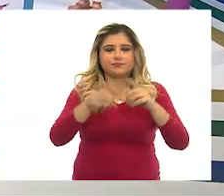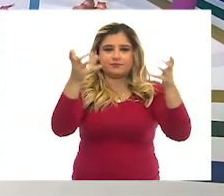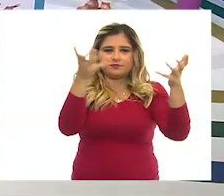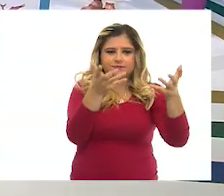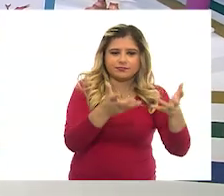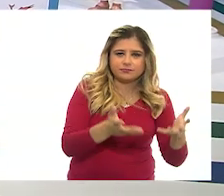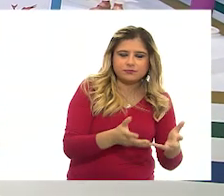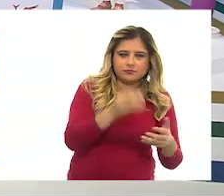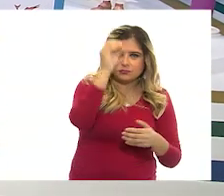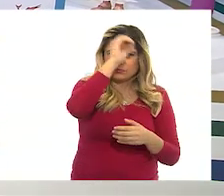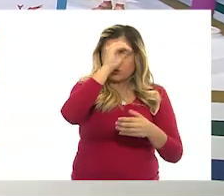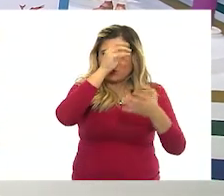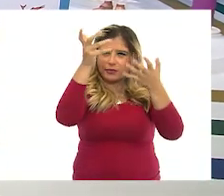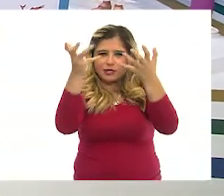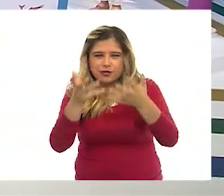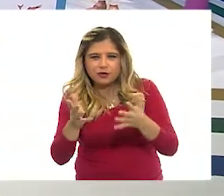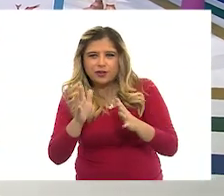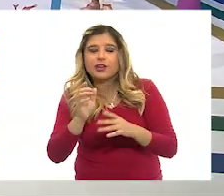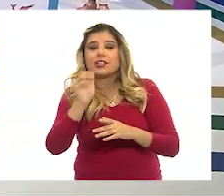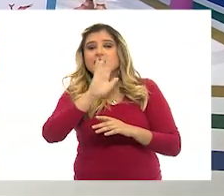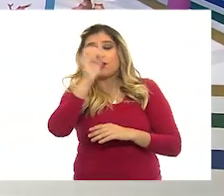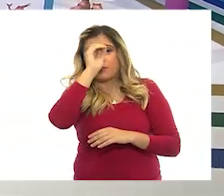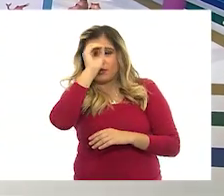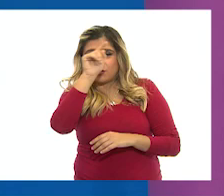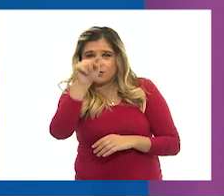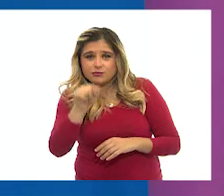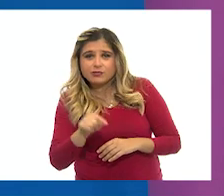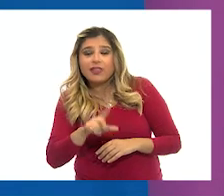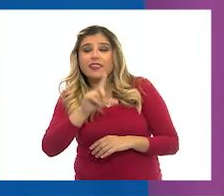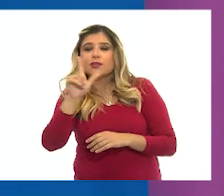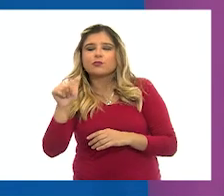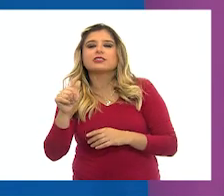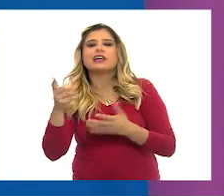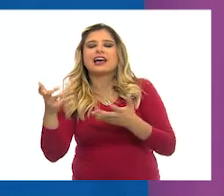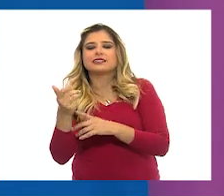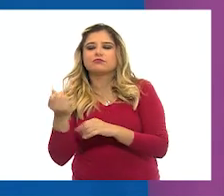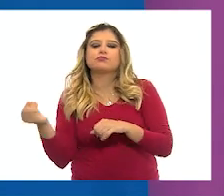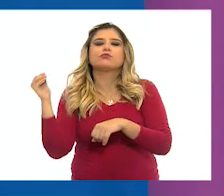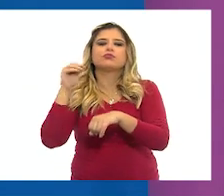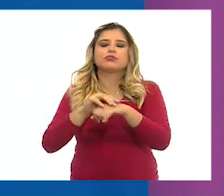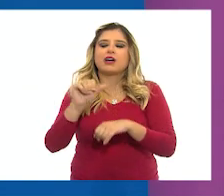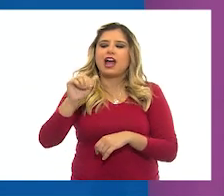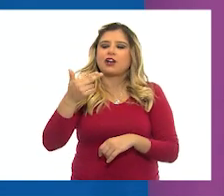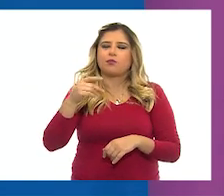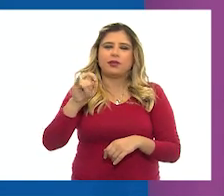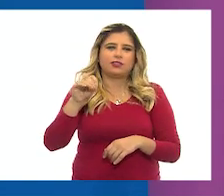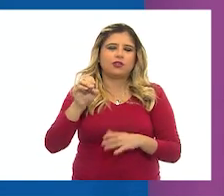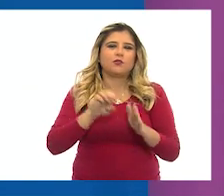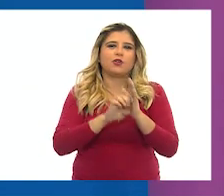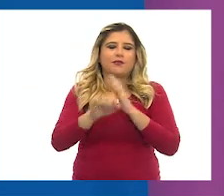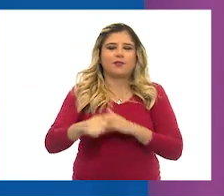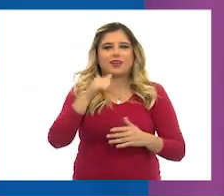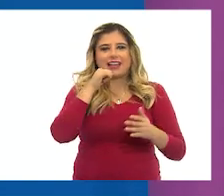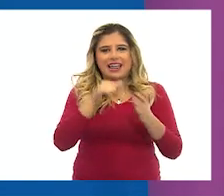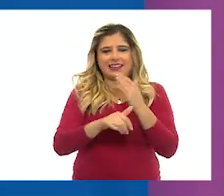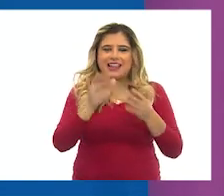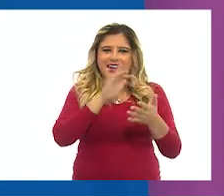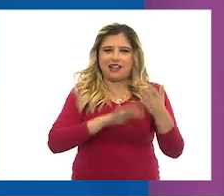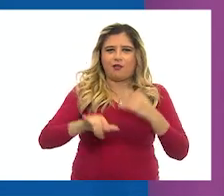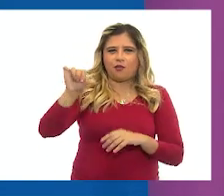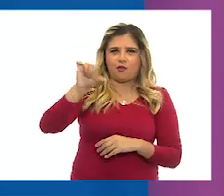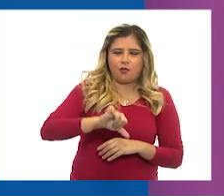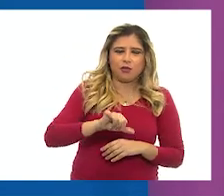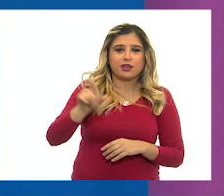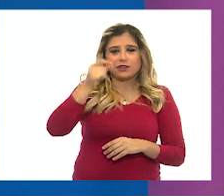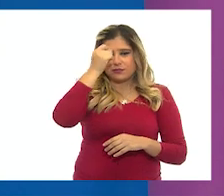y opiniones y luego se sustenta lo dicho por medio de argumentos. Un ejemplo de ello es la carta que leímos hoy, donde